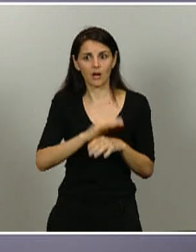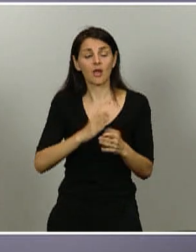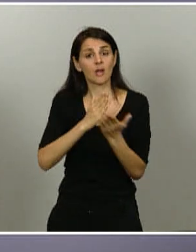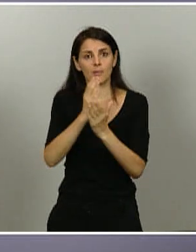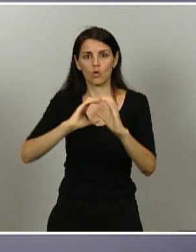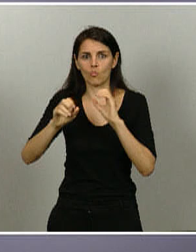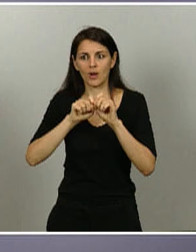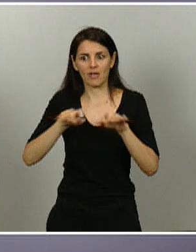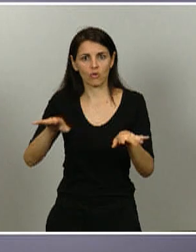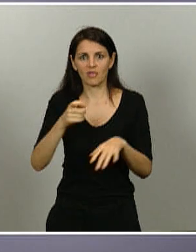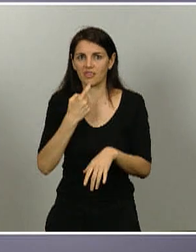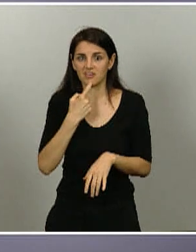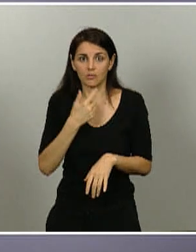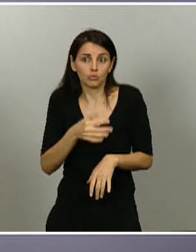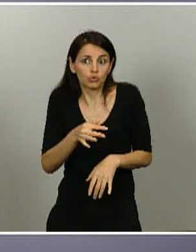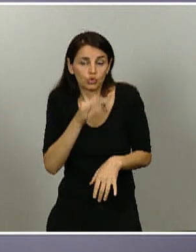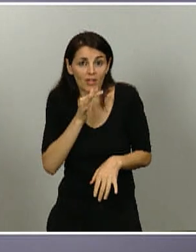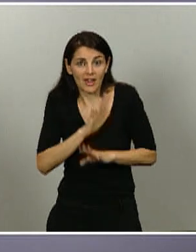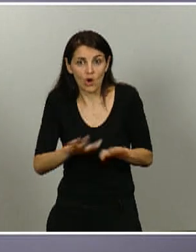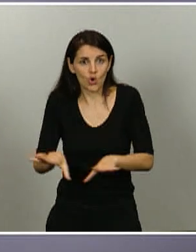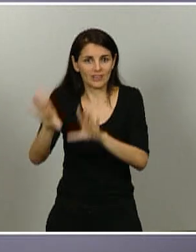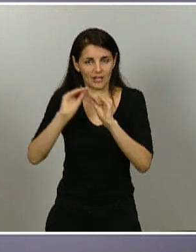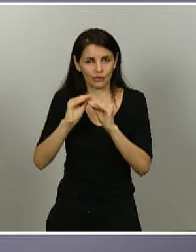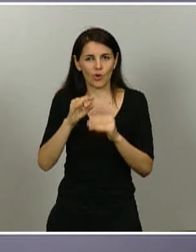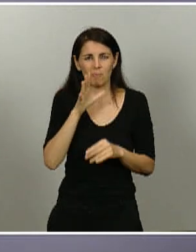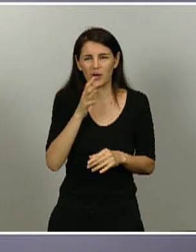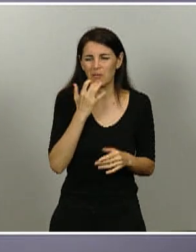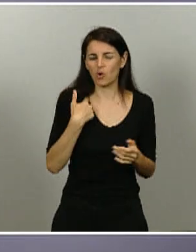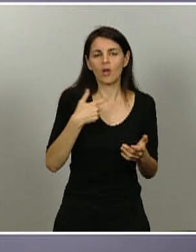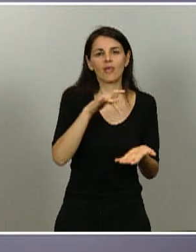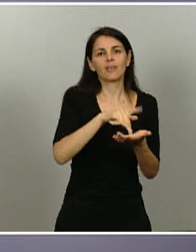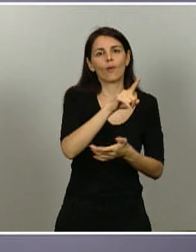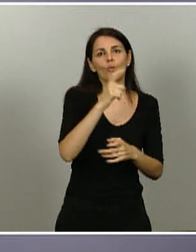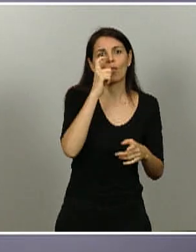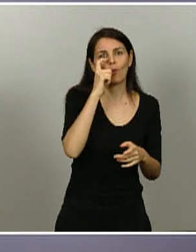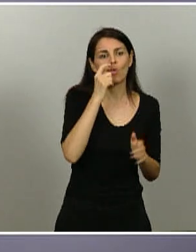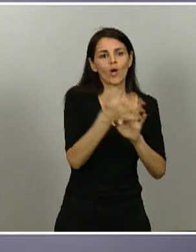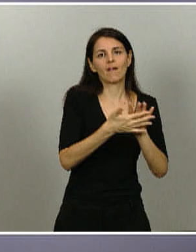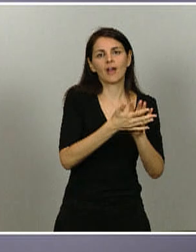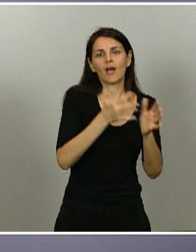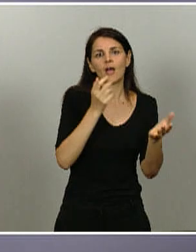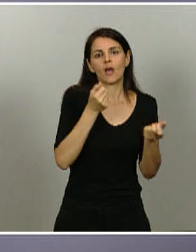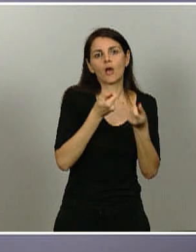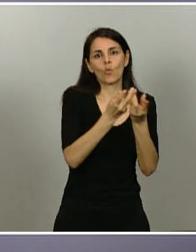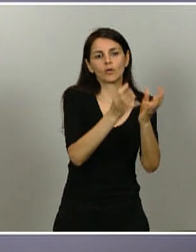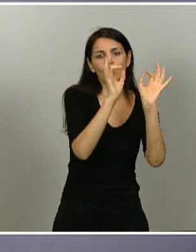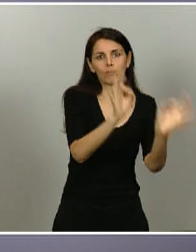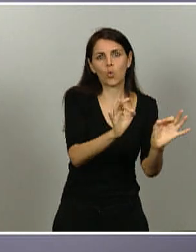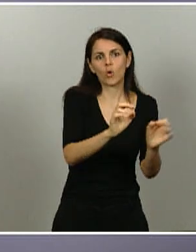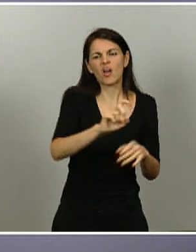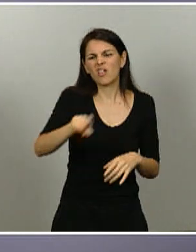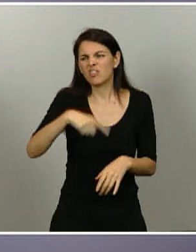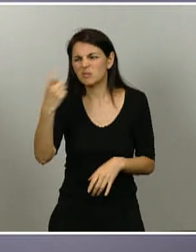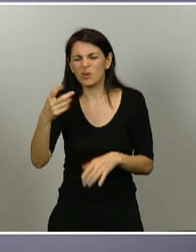cifras acumuladas desde el 1 de junio, se dan unas cifras. Luego, sin embargo, se hablan de acumulación a lo largo de los últimos 7 días. No casan